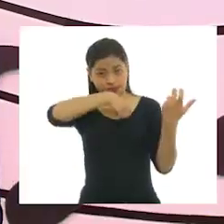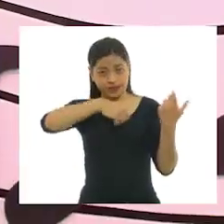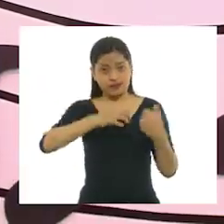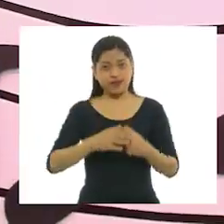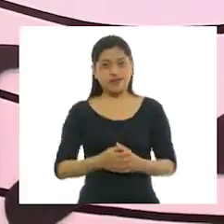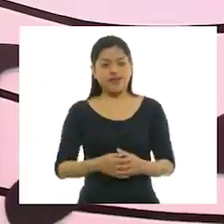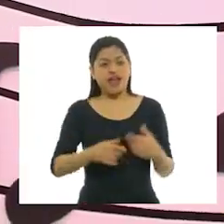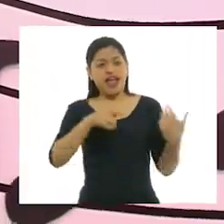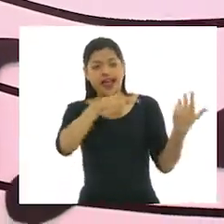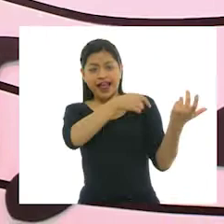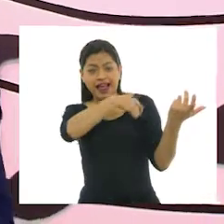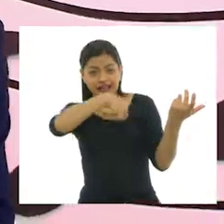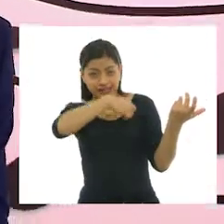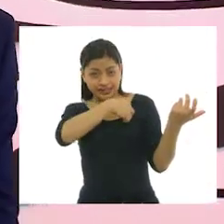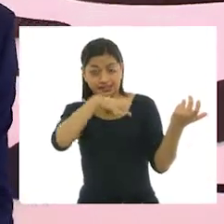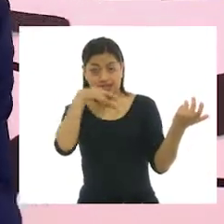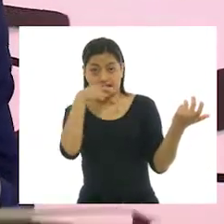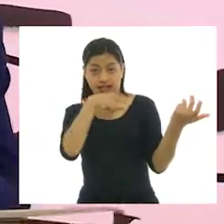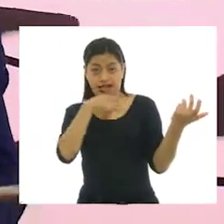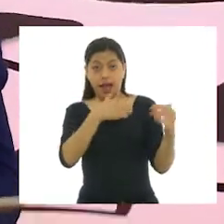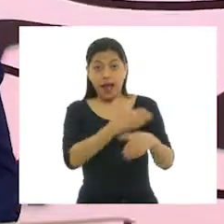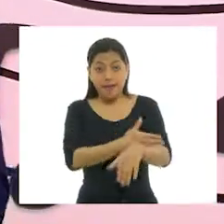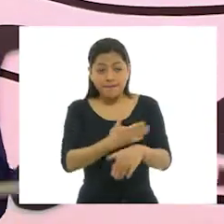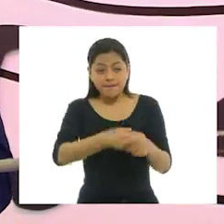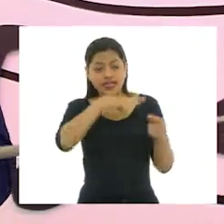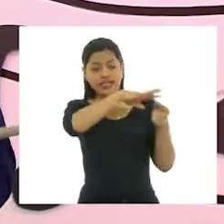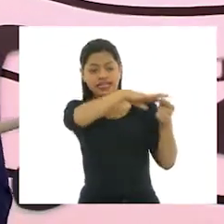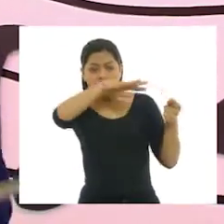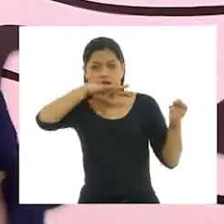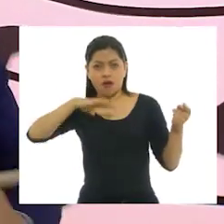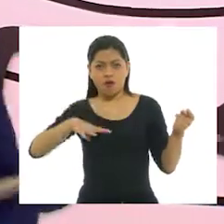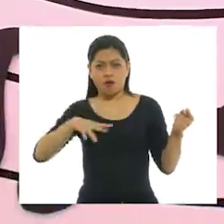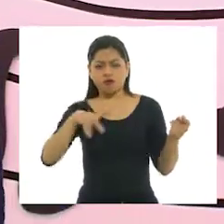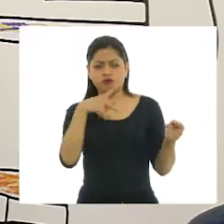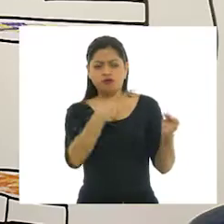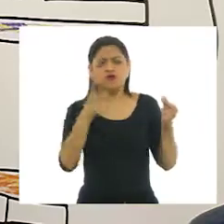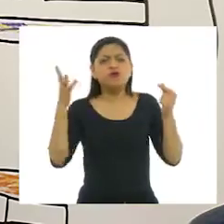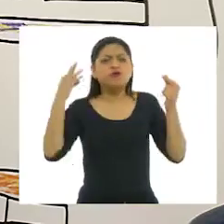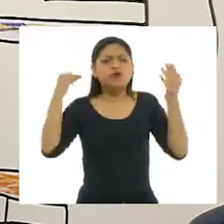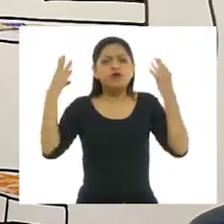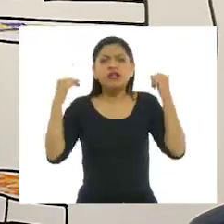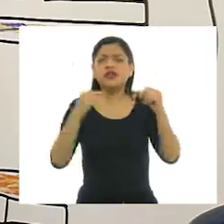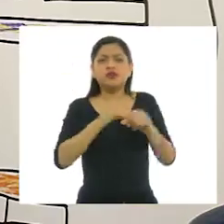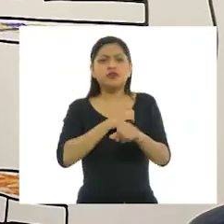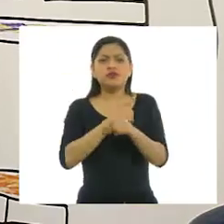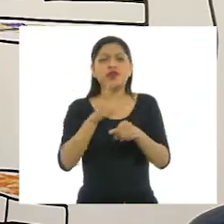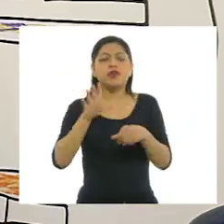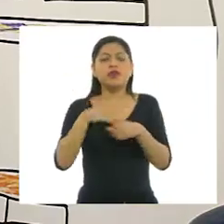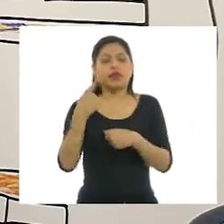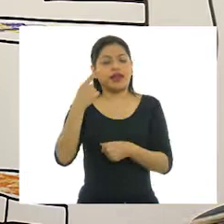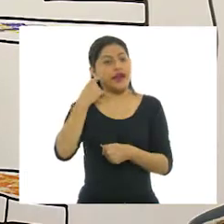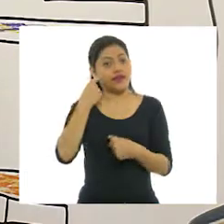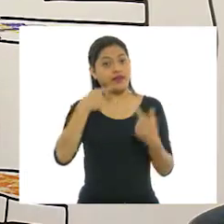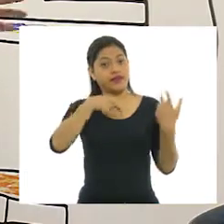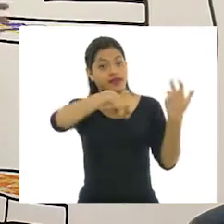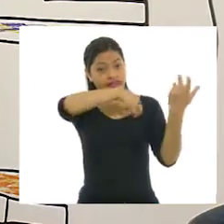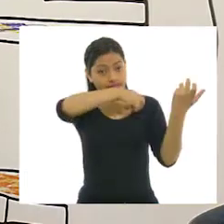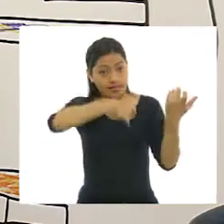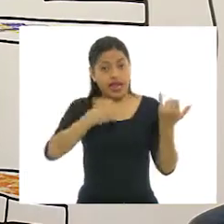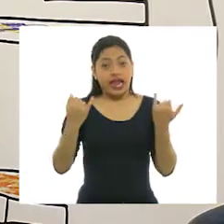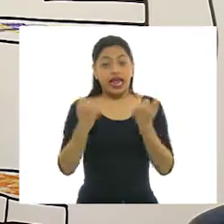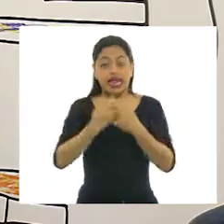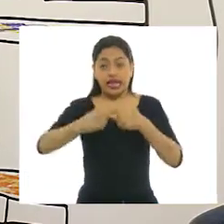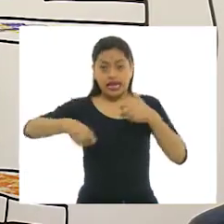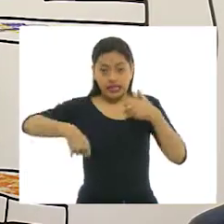qué este aparatito de madera y cuerdas suena como suena? Pues mira, el violín, así como el chelo,